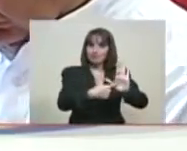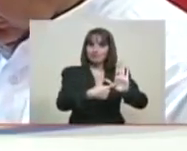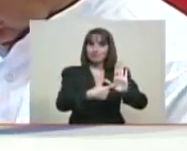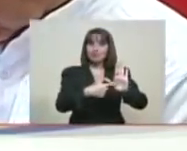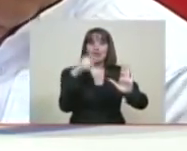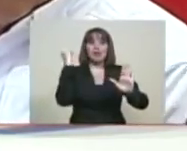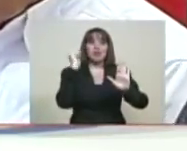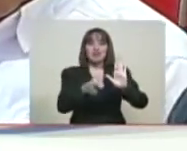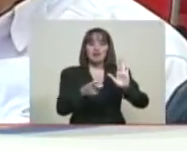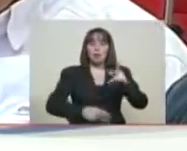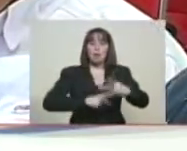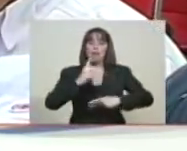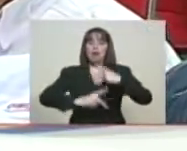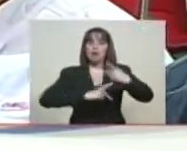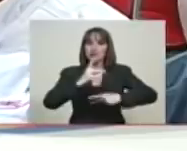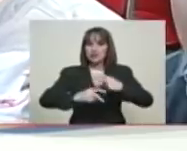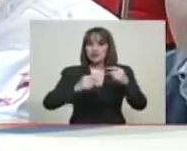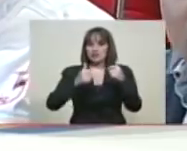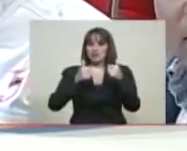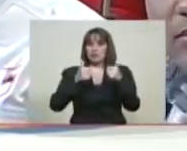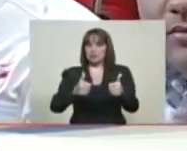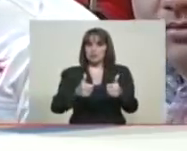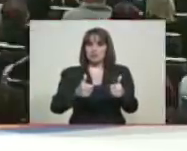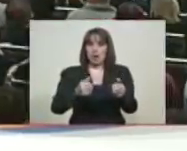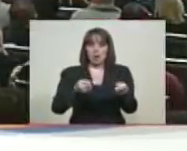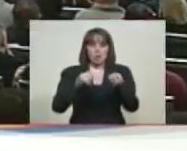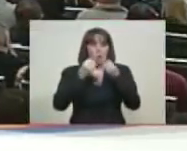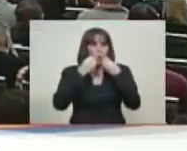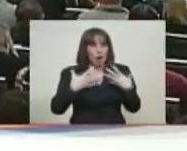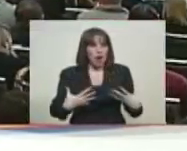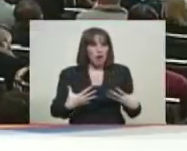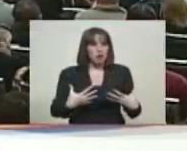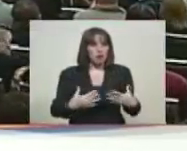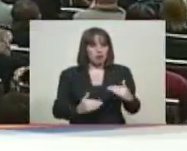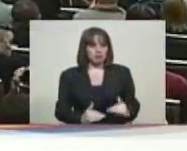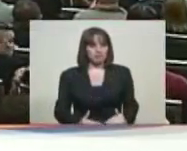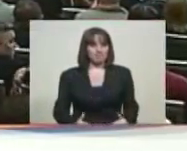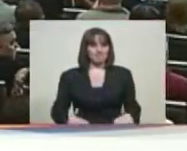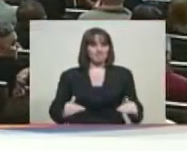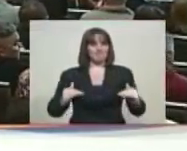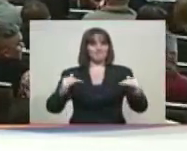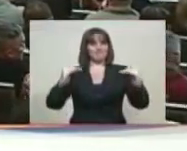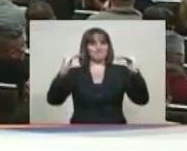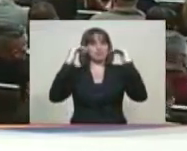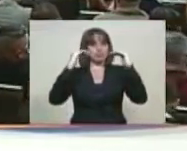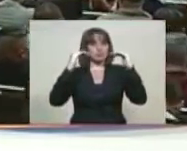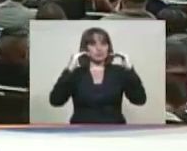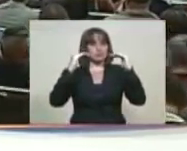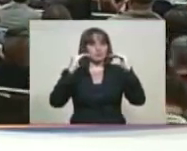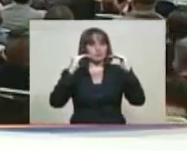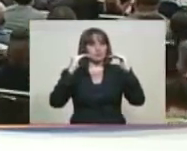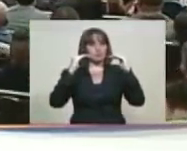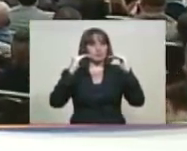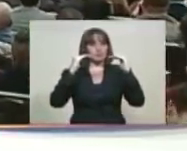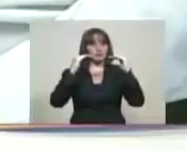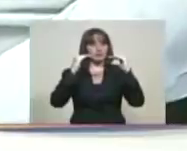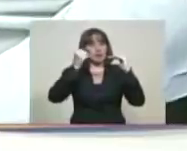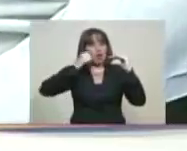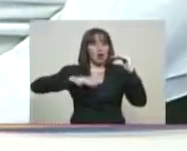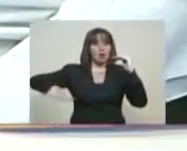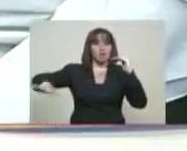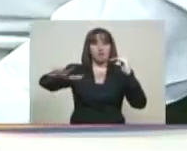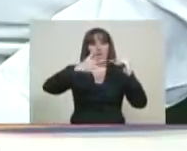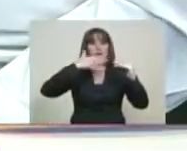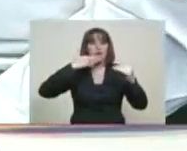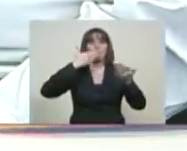tenemos que generar un proceso virtuoso de abajo hacia arriba el pueblo clama